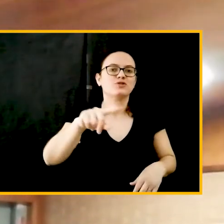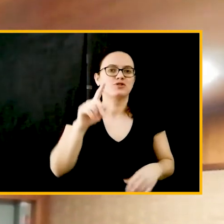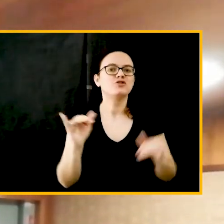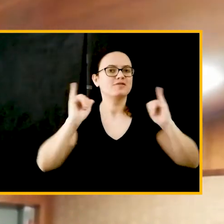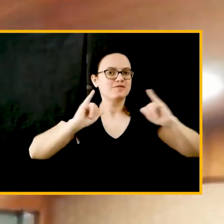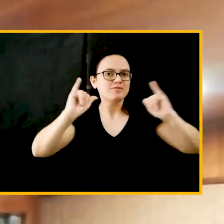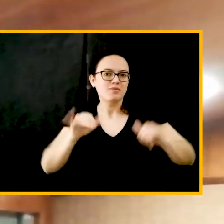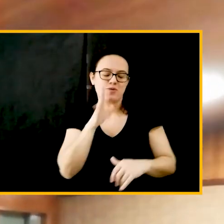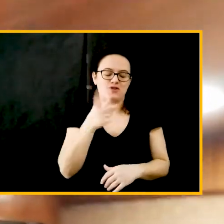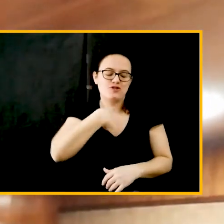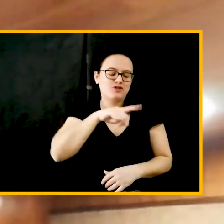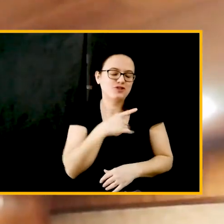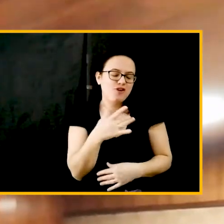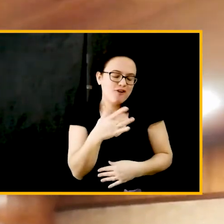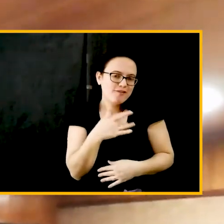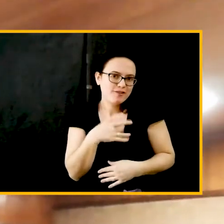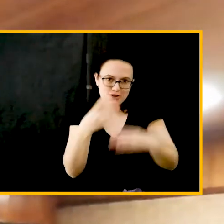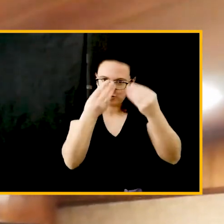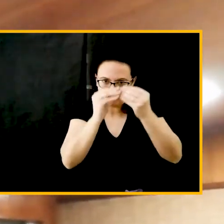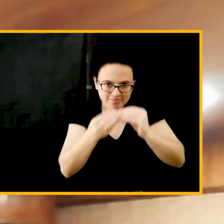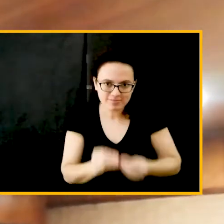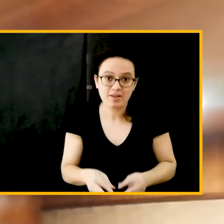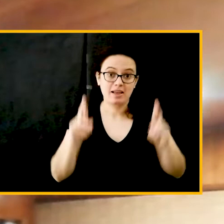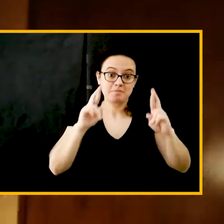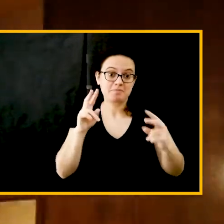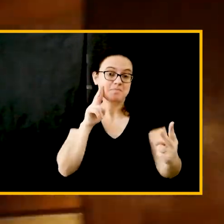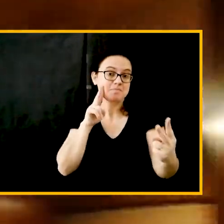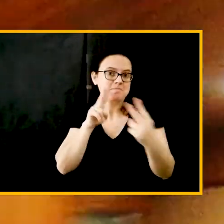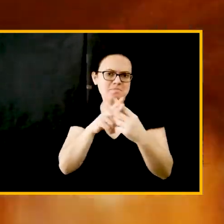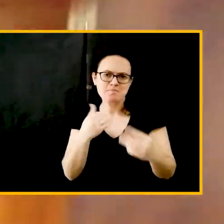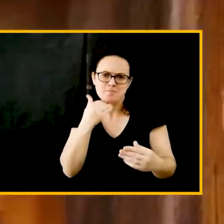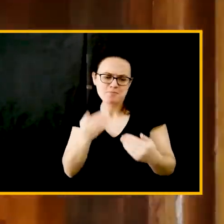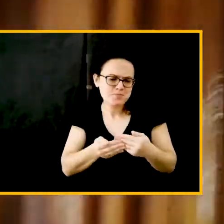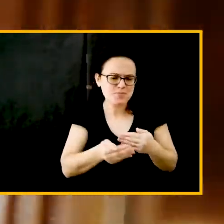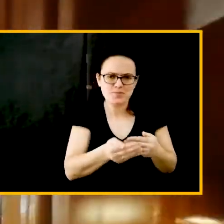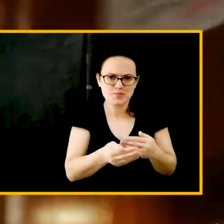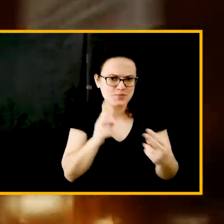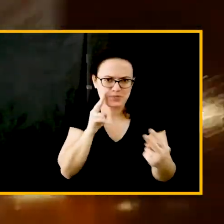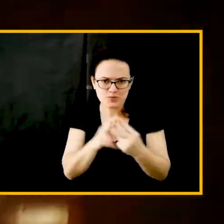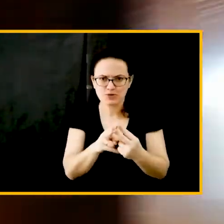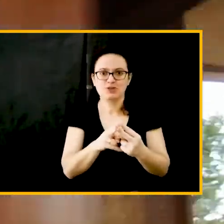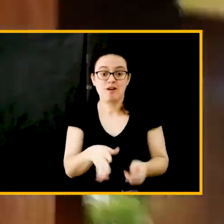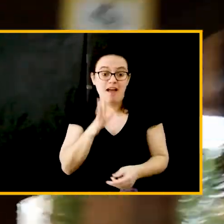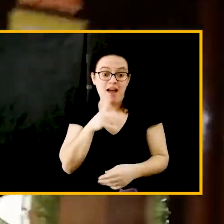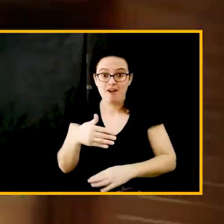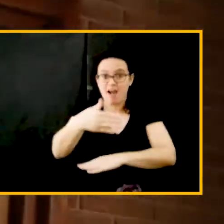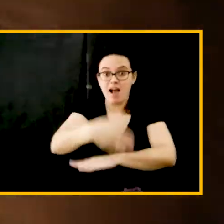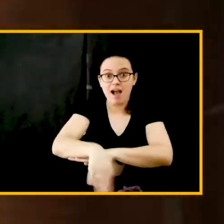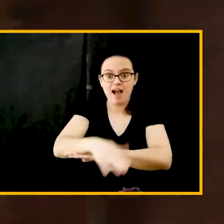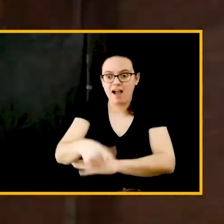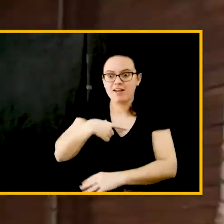y esperamos veros muy pronto, muy pronto. Nada más que nos lanzamos a la calle para